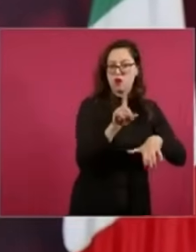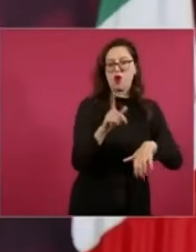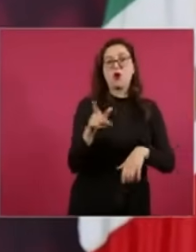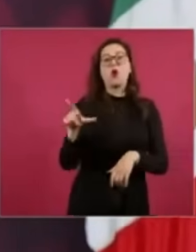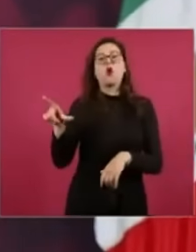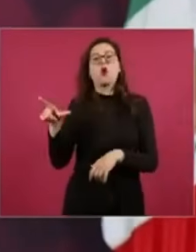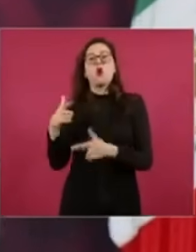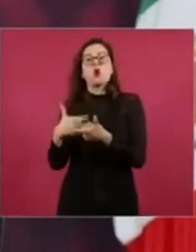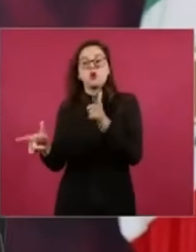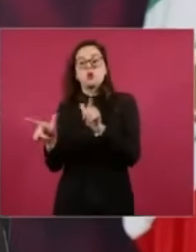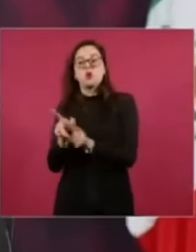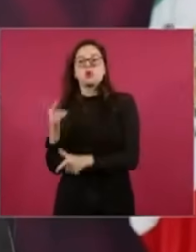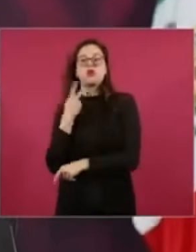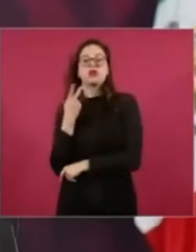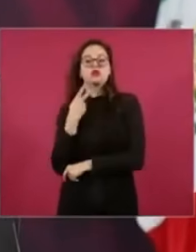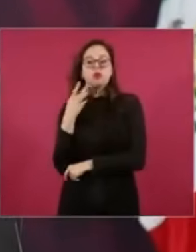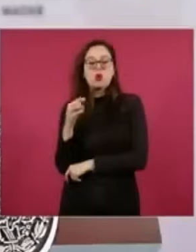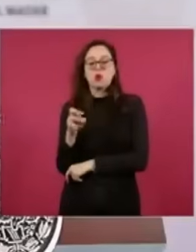ayudar a